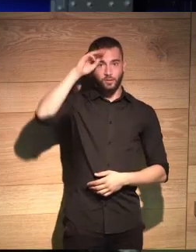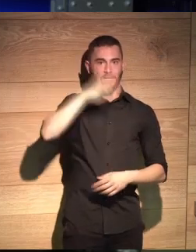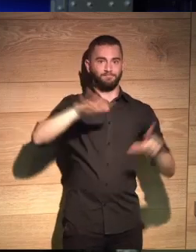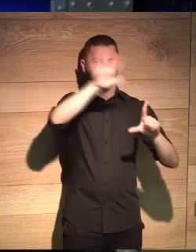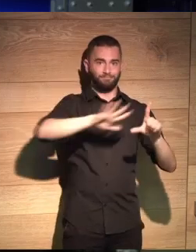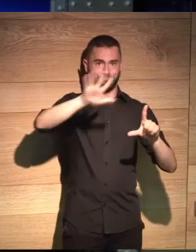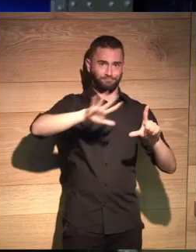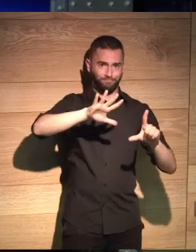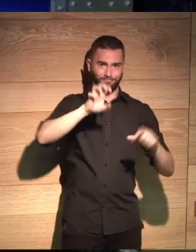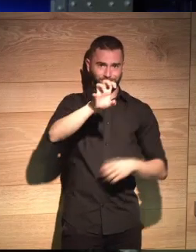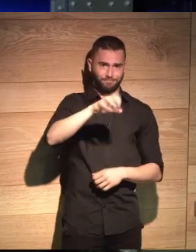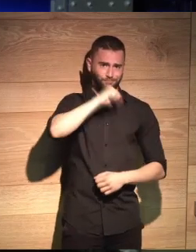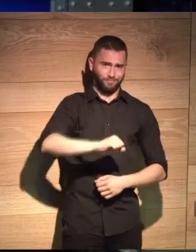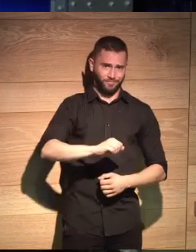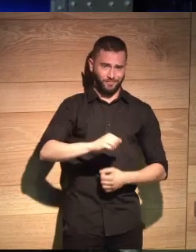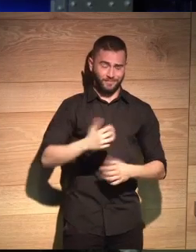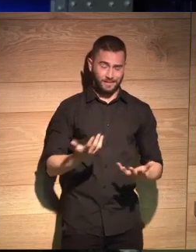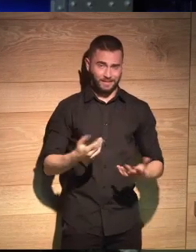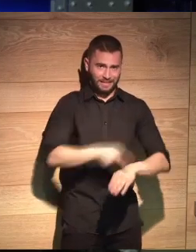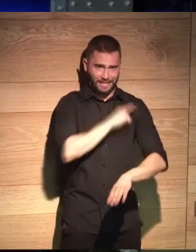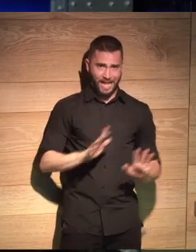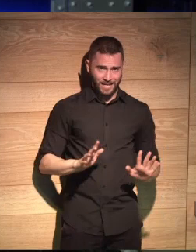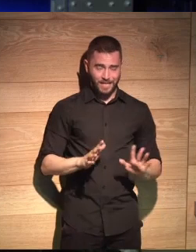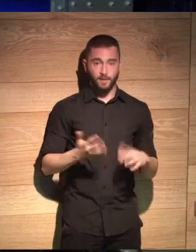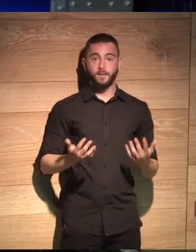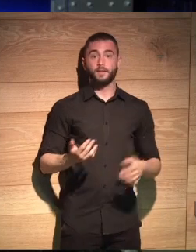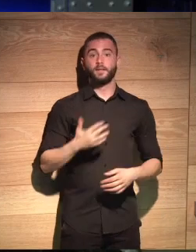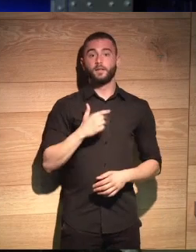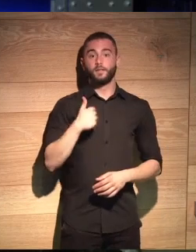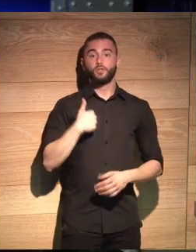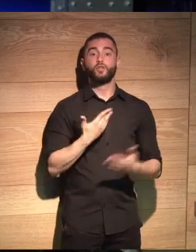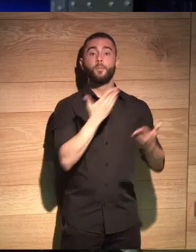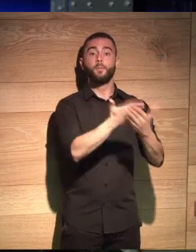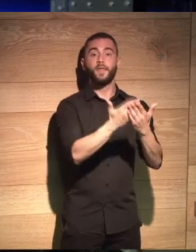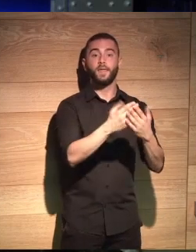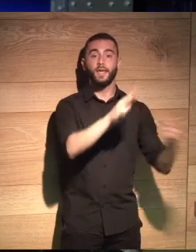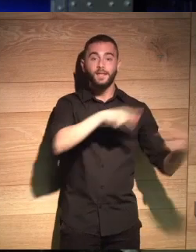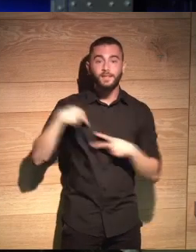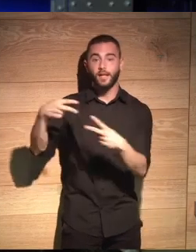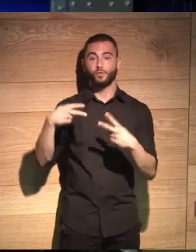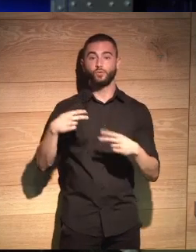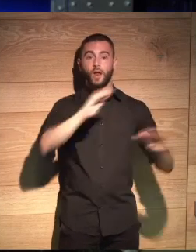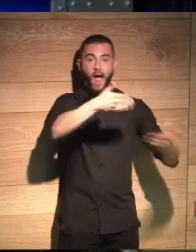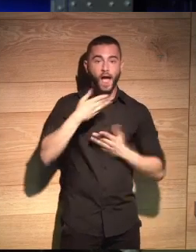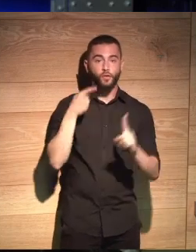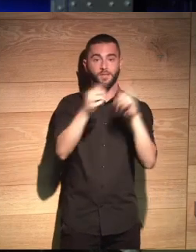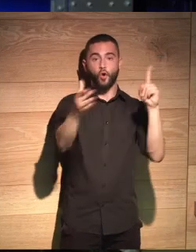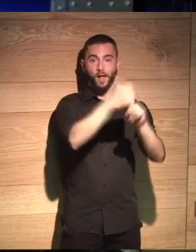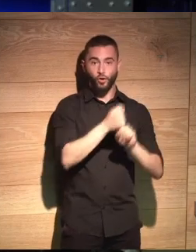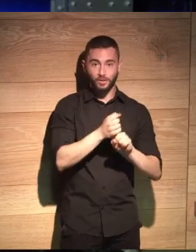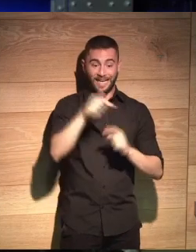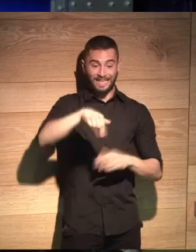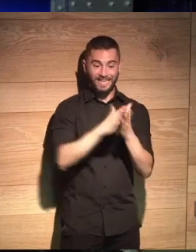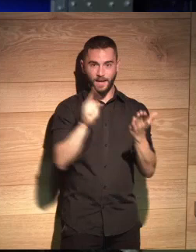nacionalistas, cuando les pedí que me ayudaran a encontrar un traductor, no para este libro, sino para Los